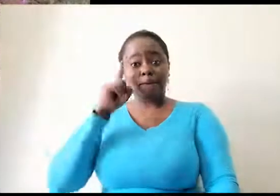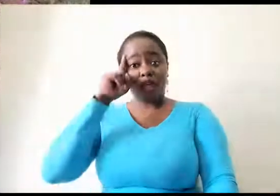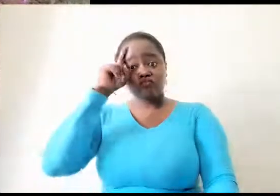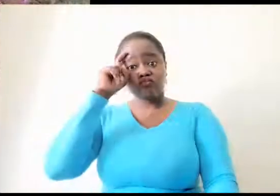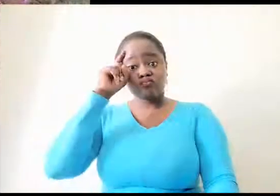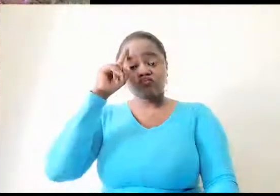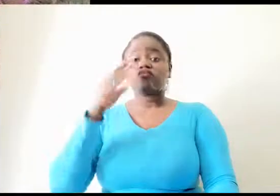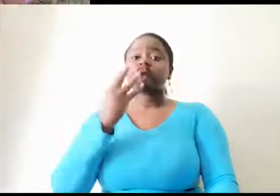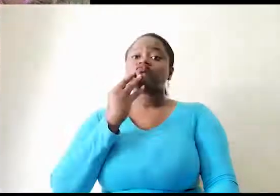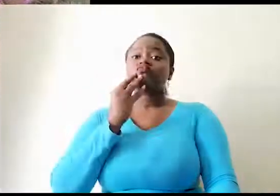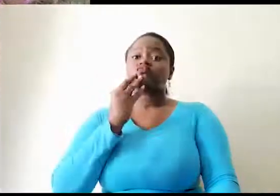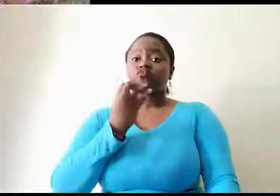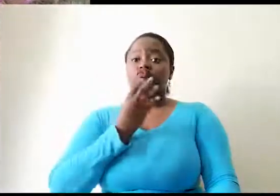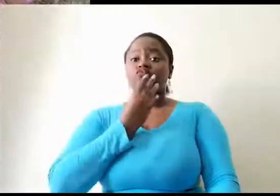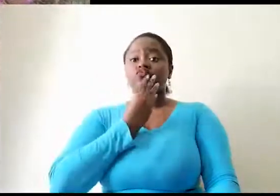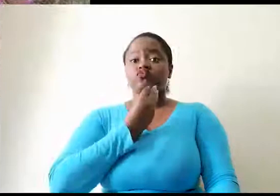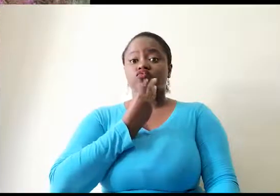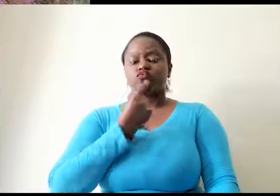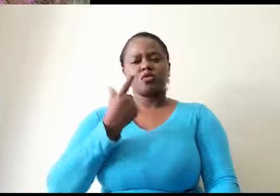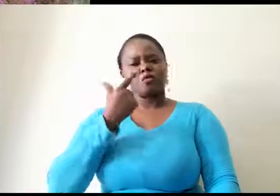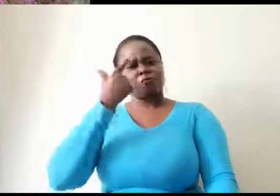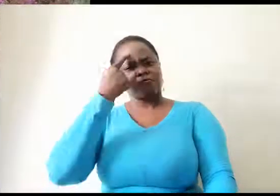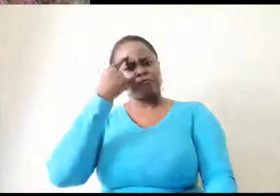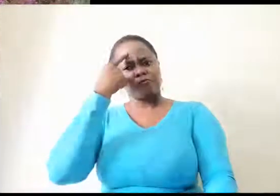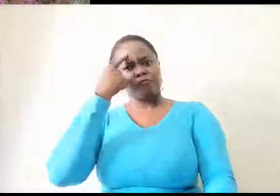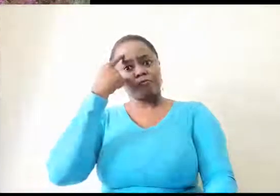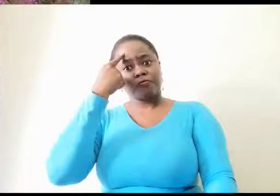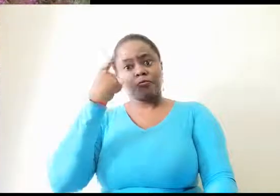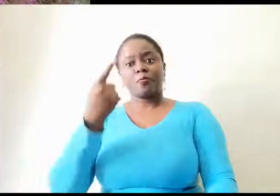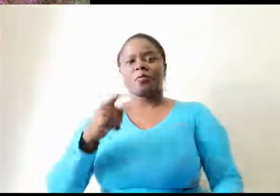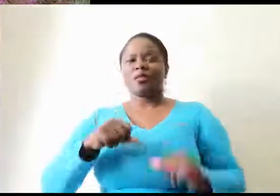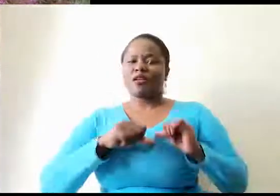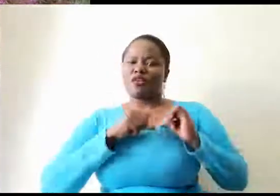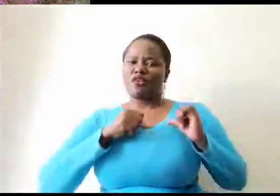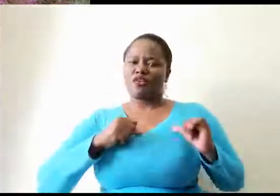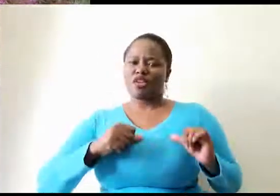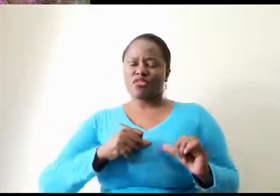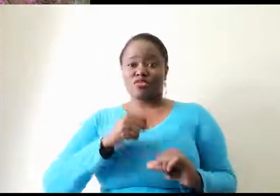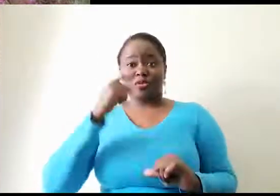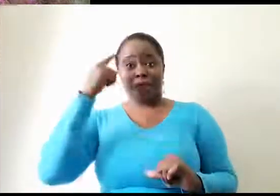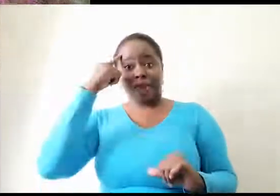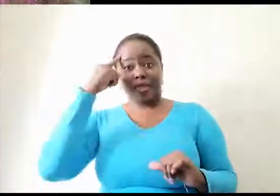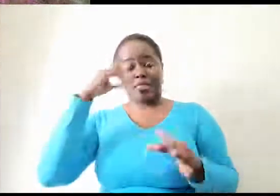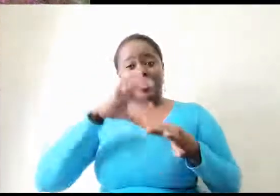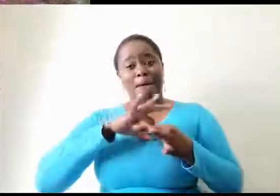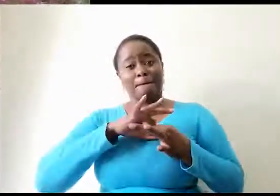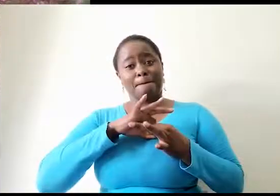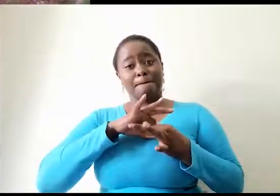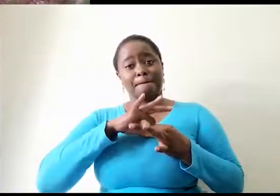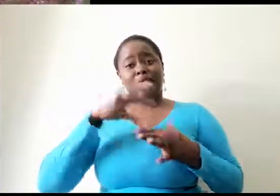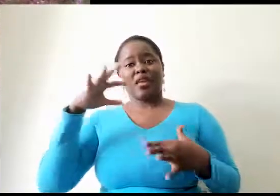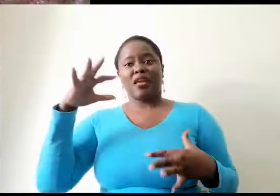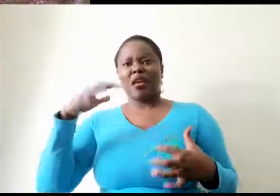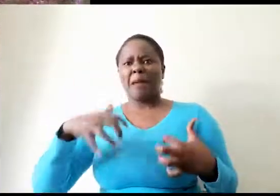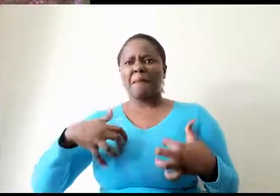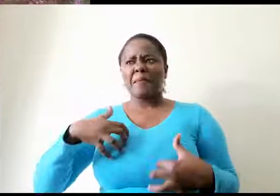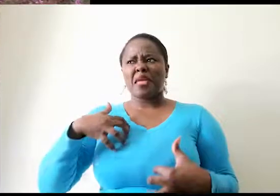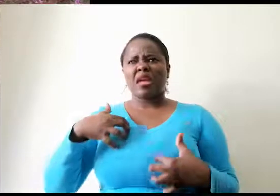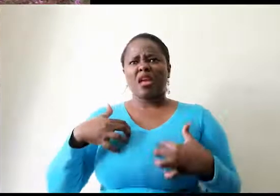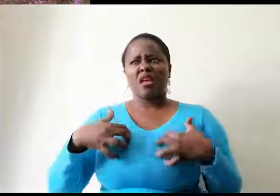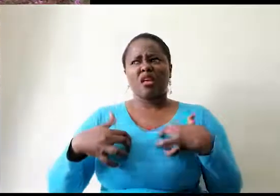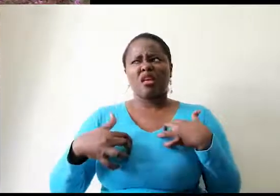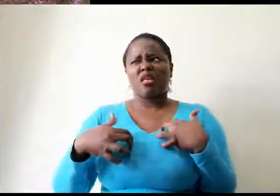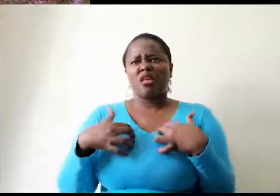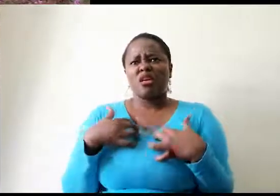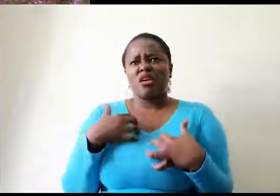Epicuro es el filósofo que se propone eliminar del corazón y de la mente de los seres humanos el asunto del